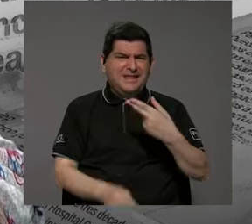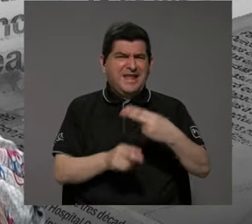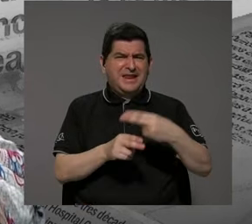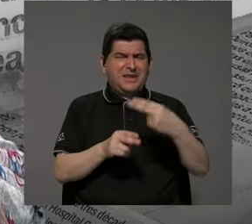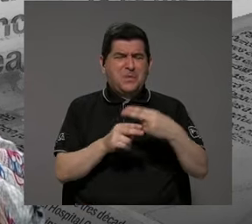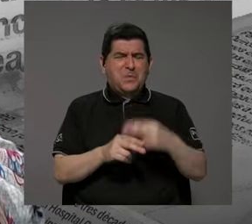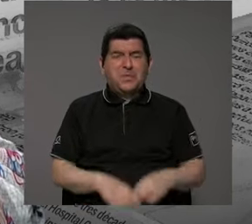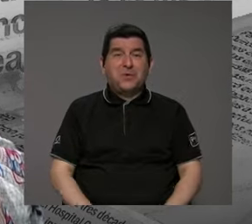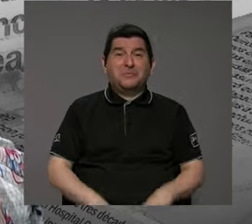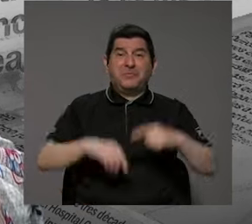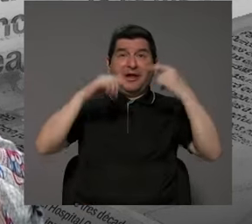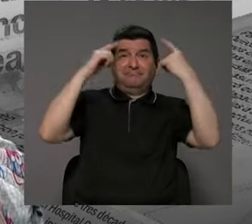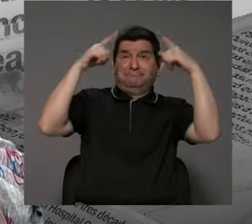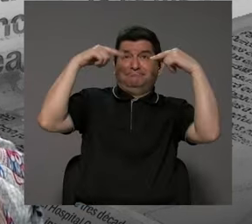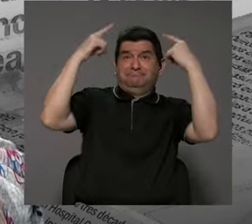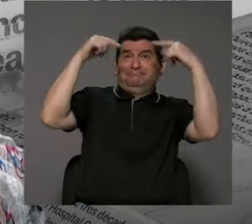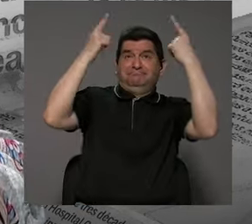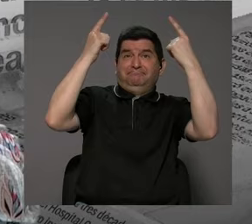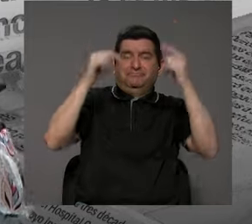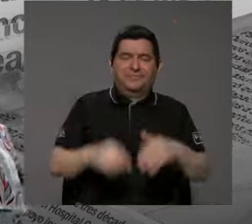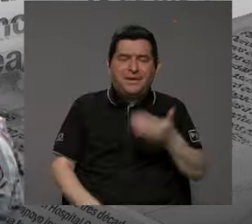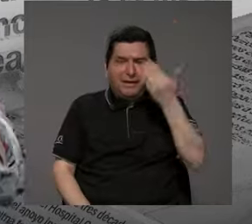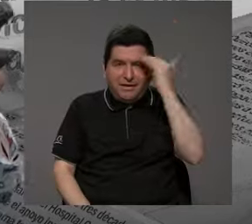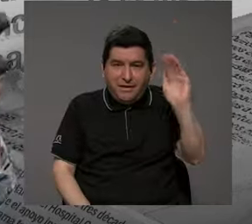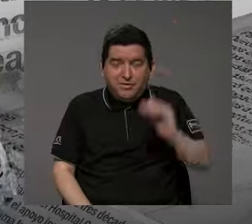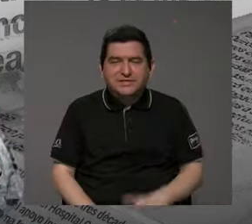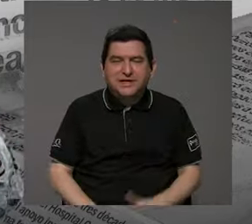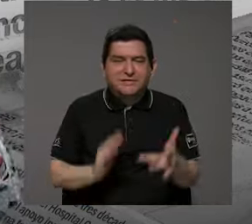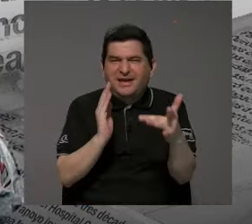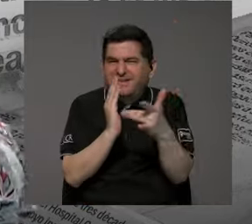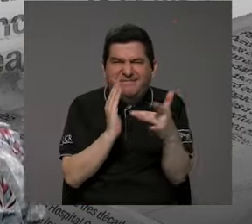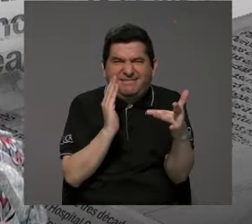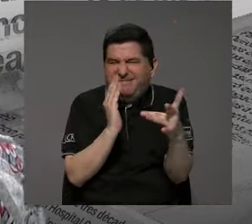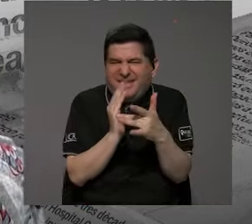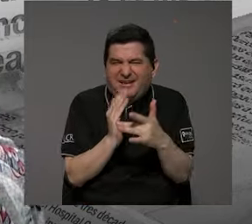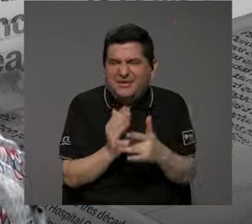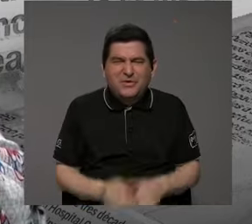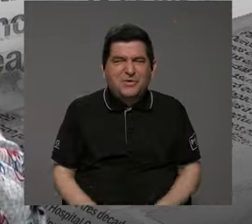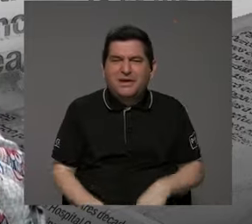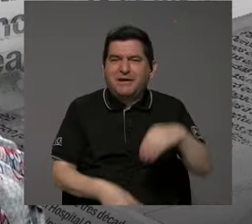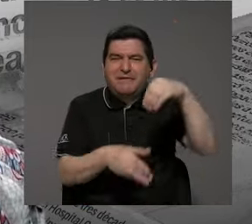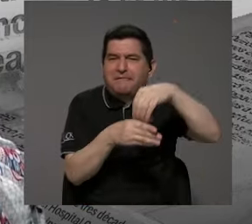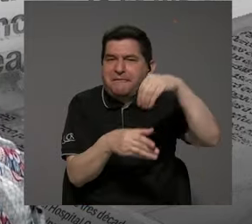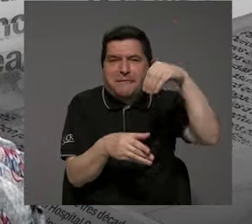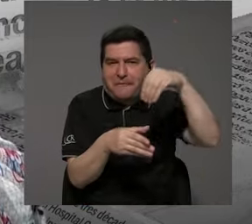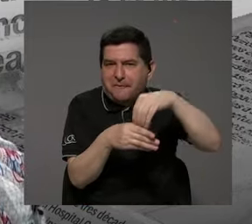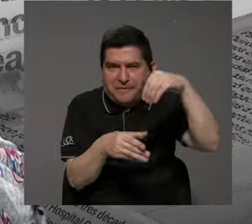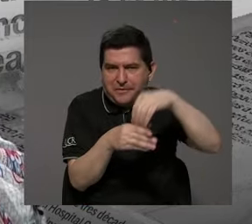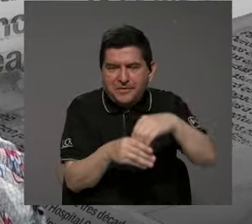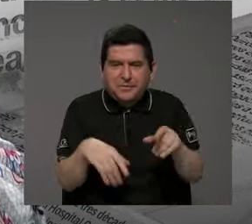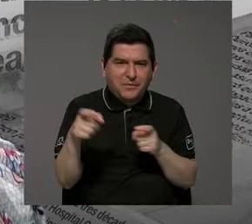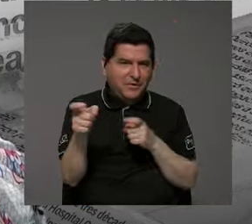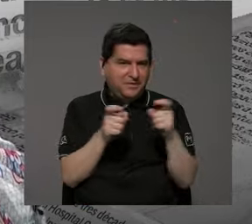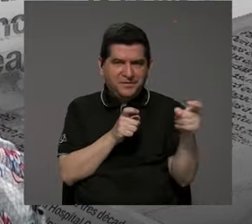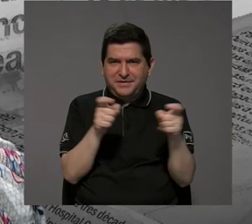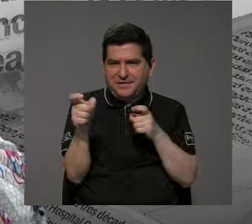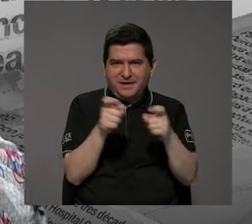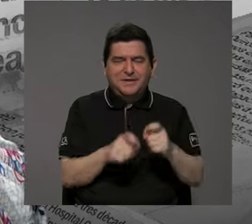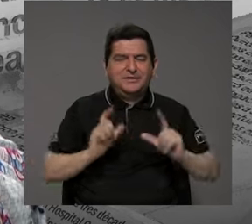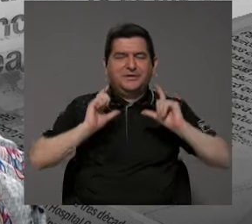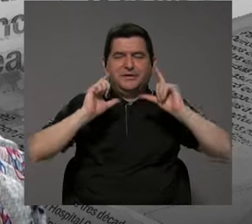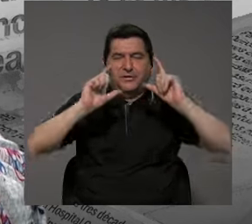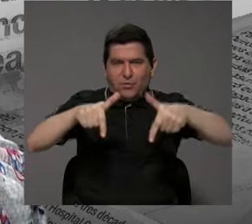rimbombante que también no sabemos cómo tecnológicamente han aportado a el manejo de los